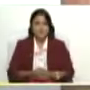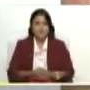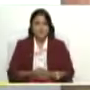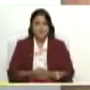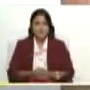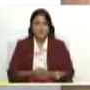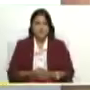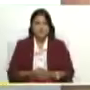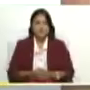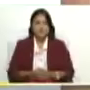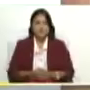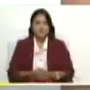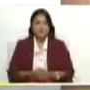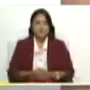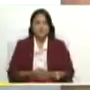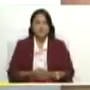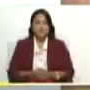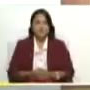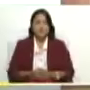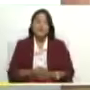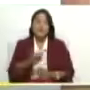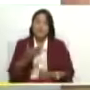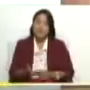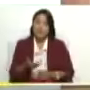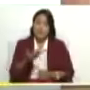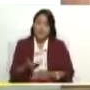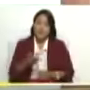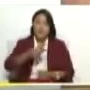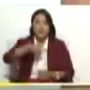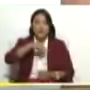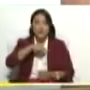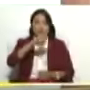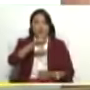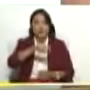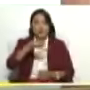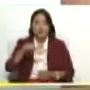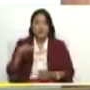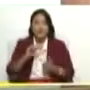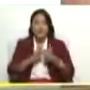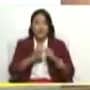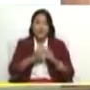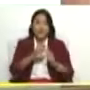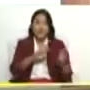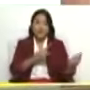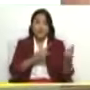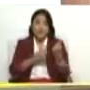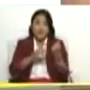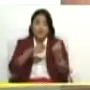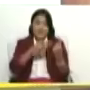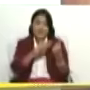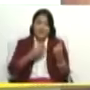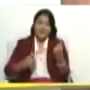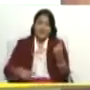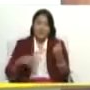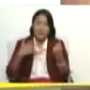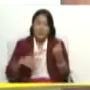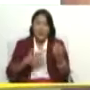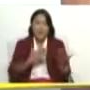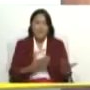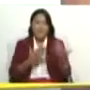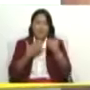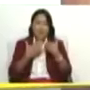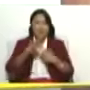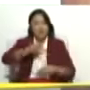esto es un muy importante para para nosotros que el hecho de que usted esté aquí de que valore el